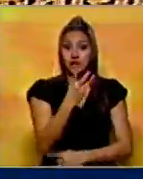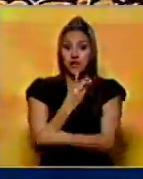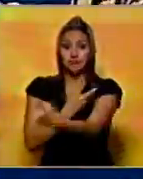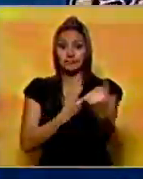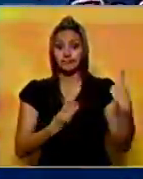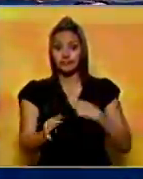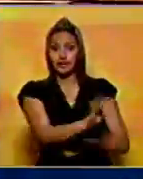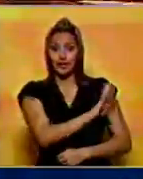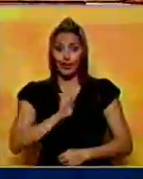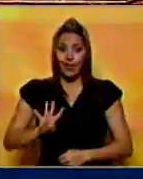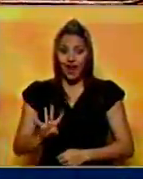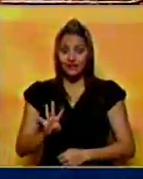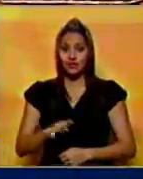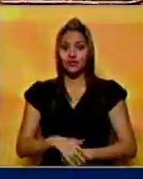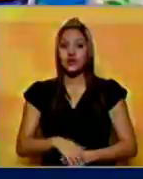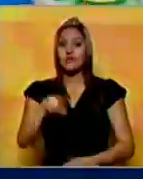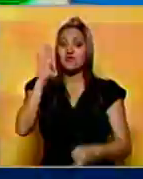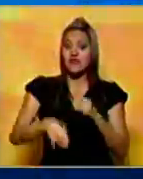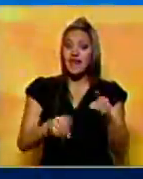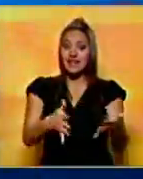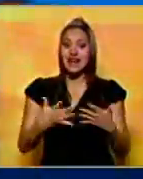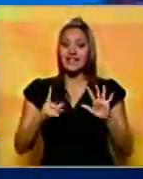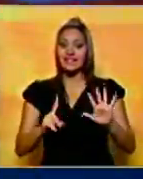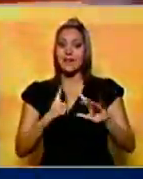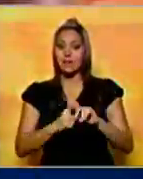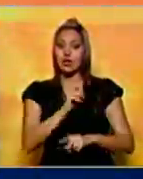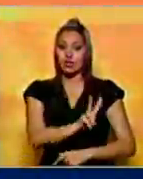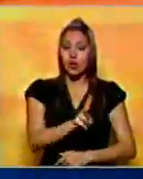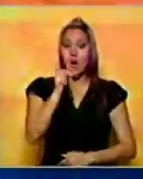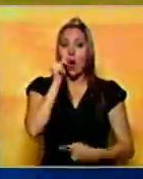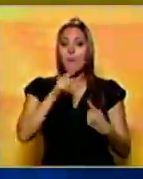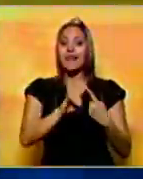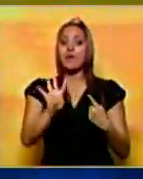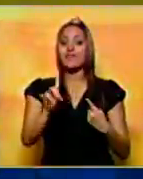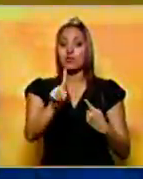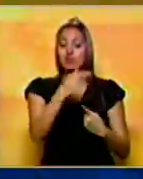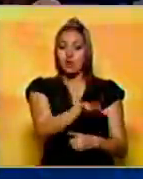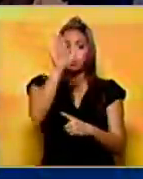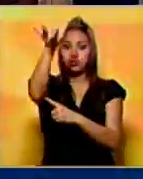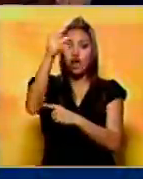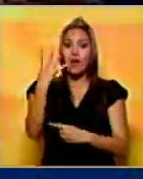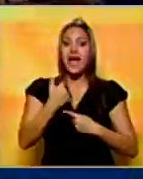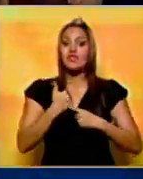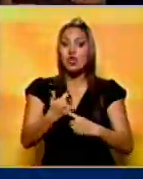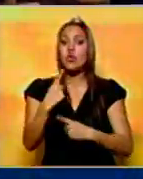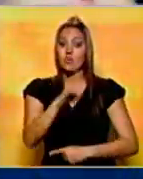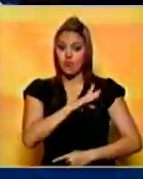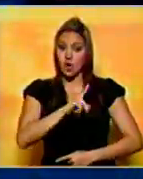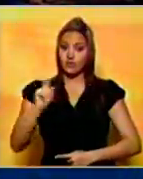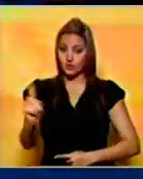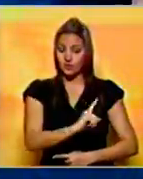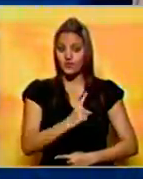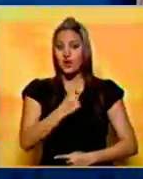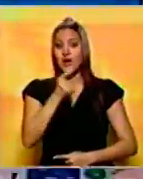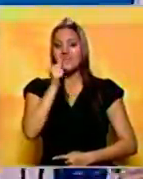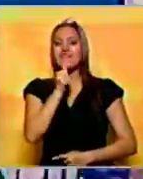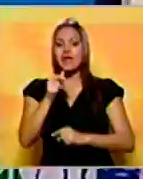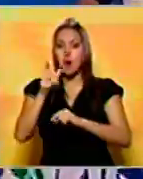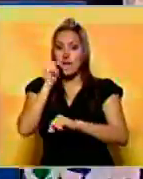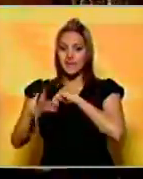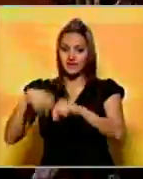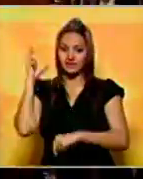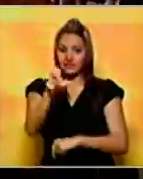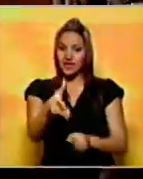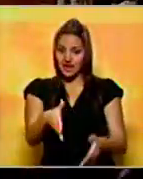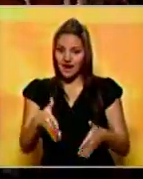voltear la pizarra a favor de los Tigres, que terminaron ganando 6-2. Infante llegó de 4-1 con bola cerca, 4 impulsadas y una anotada. El pitcher ganador fue Mark